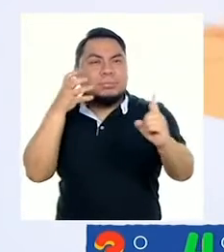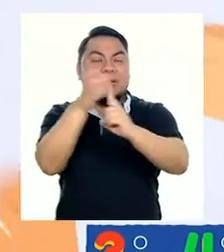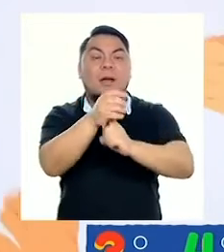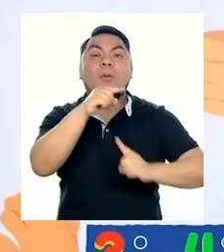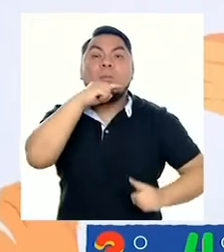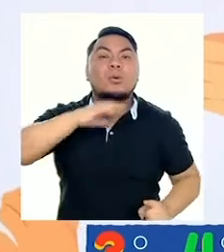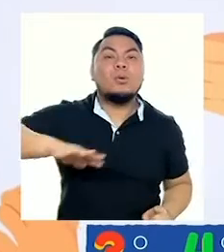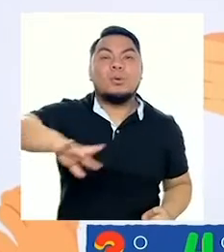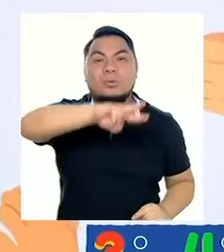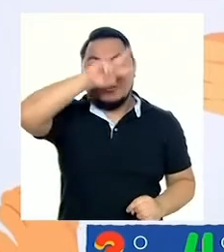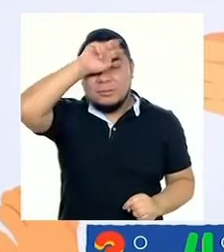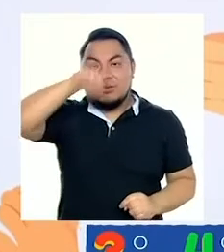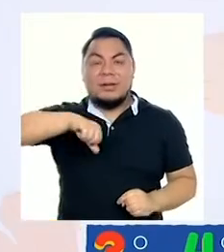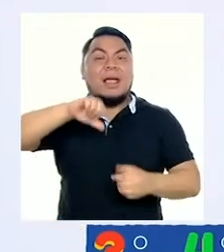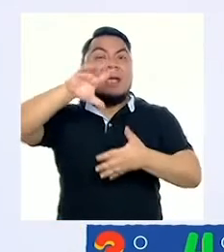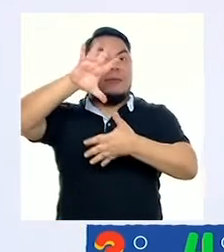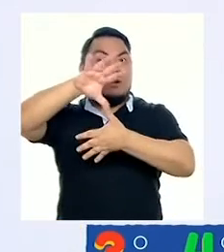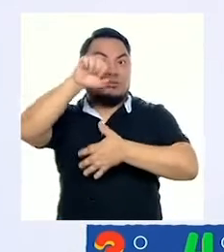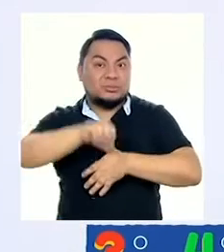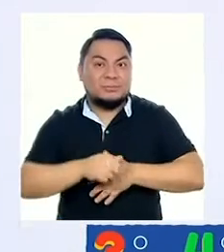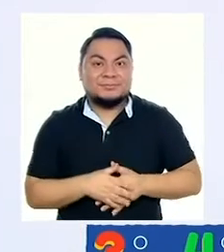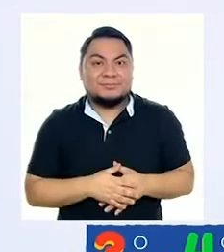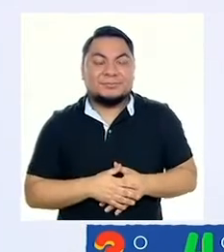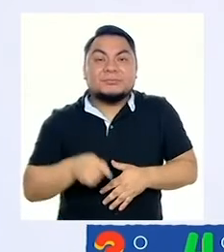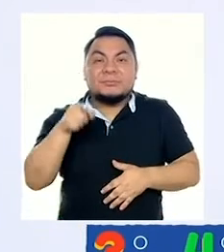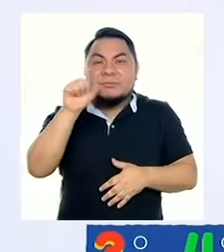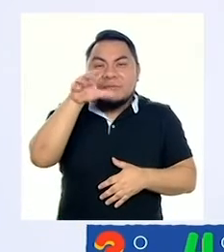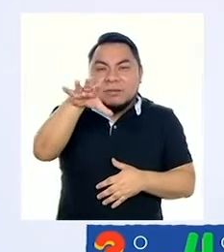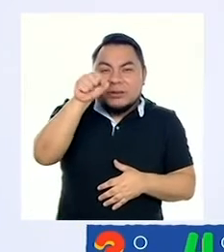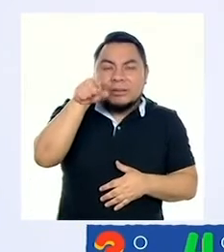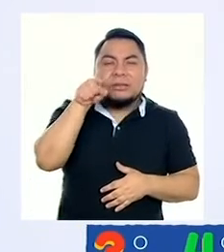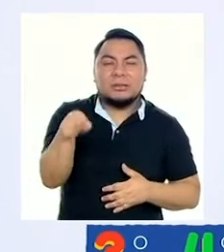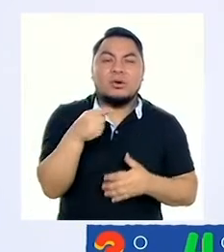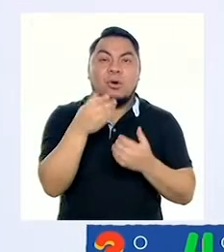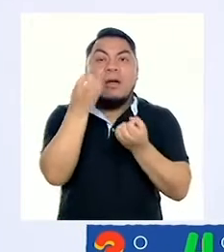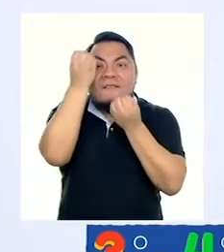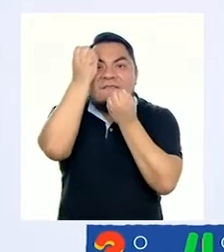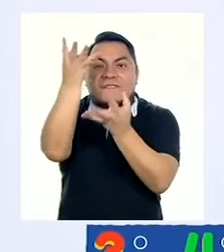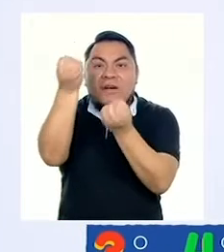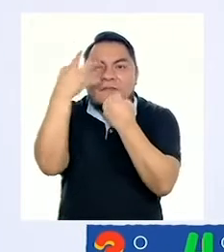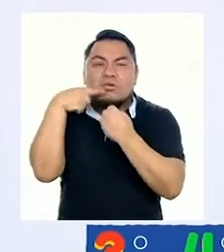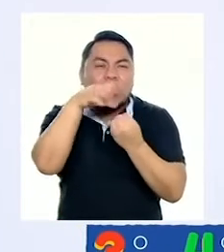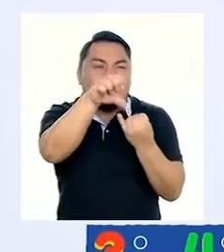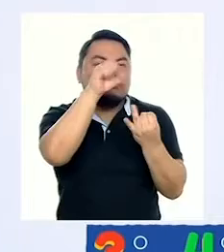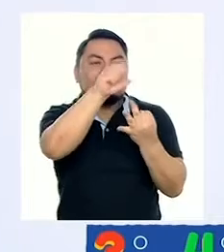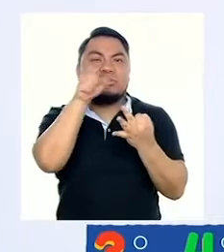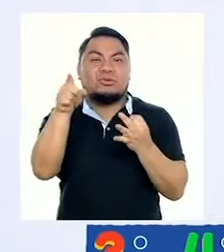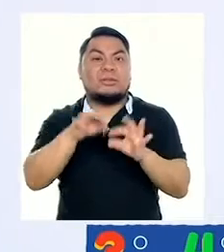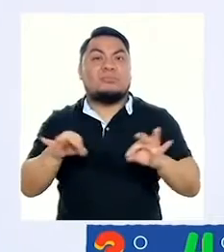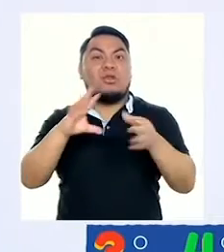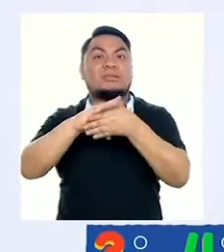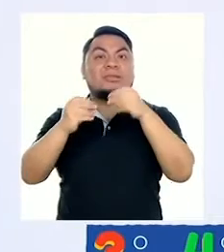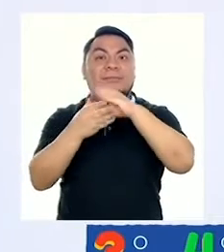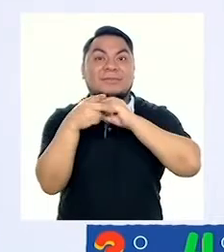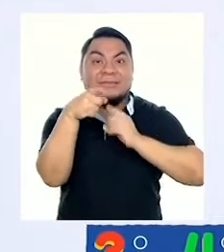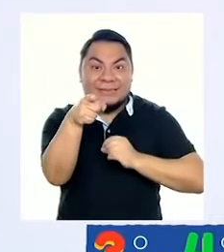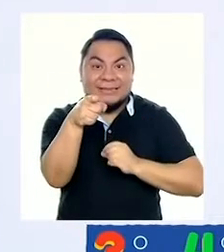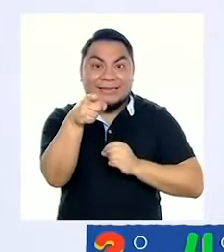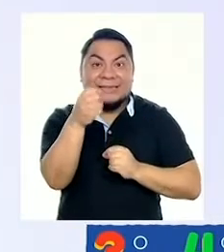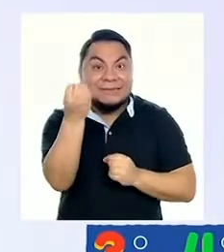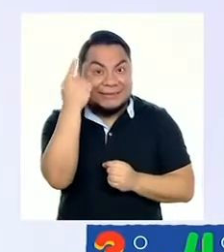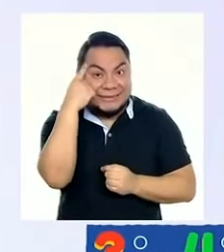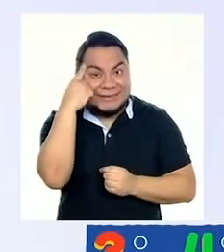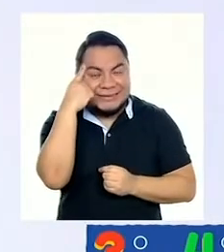nuestro país y América del Sur. ¿Lograron identificar los datos más importantes de su biografía? ¡Muy